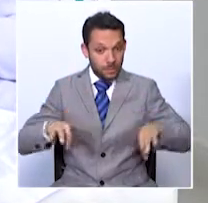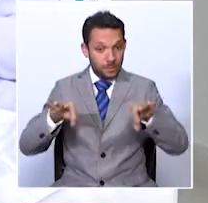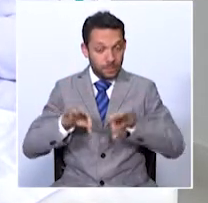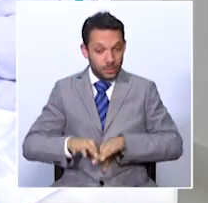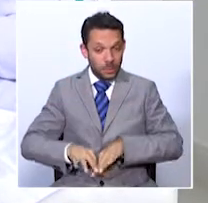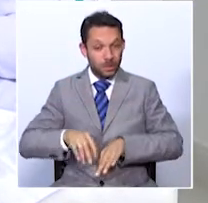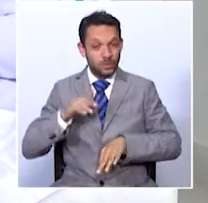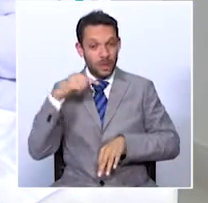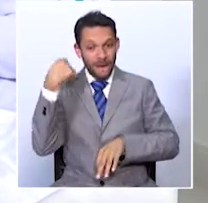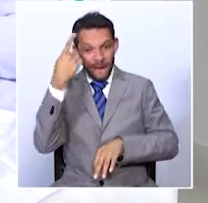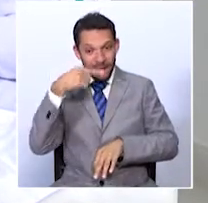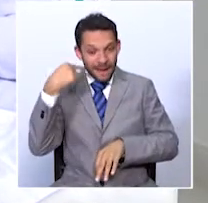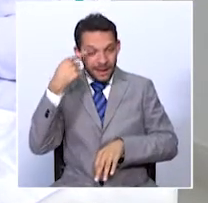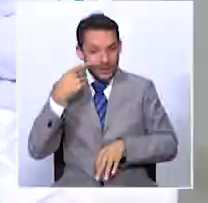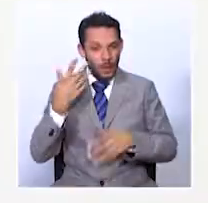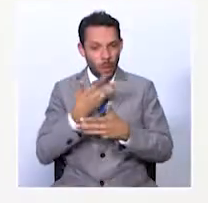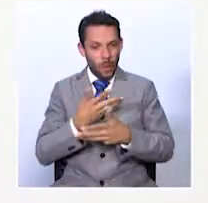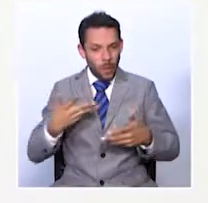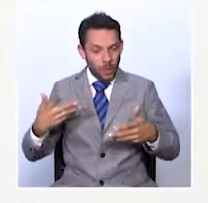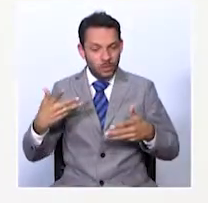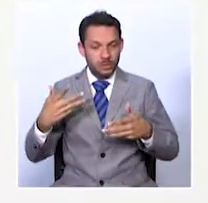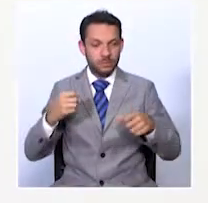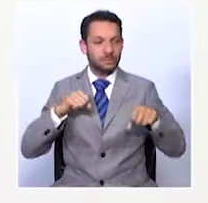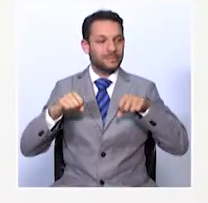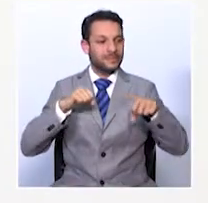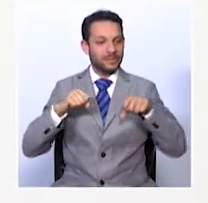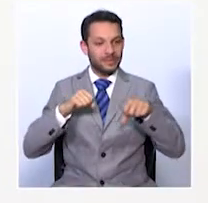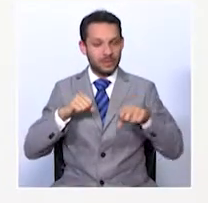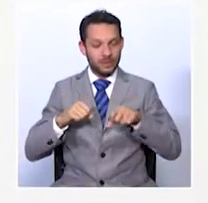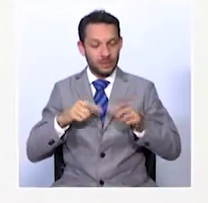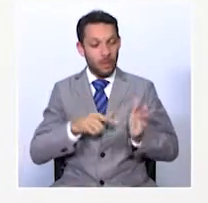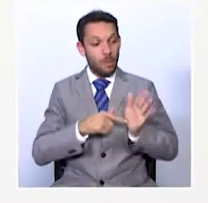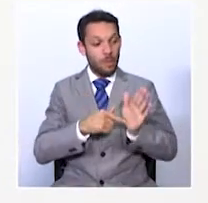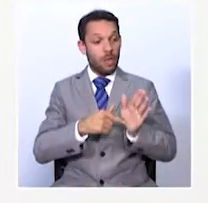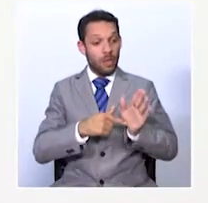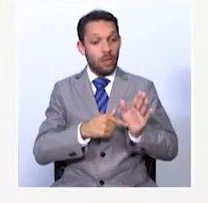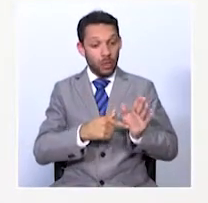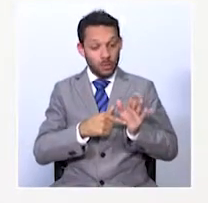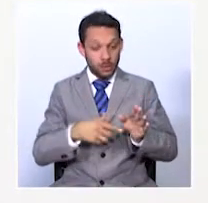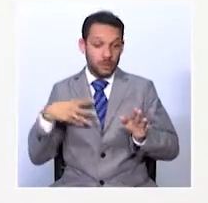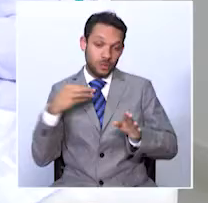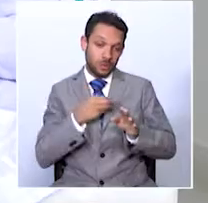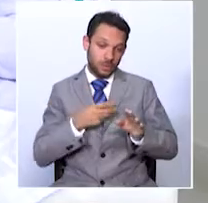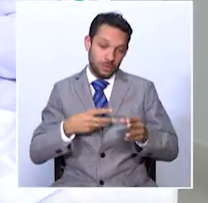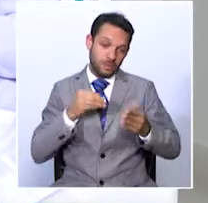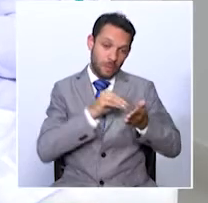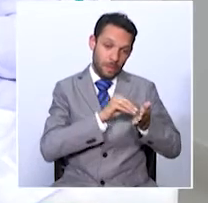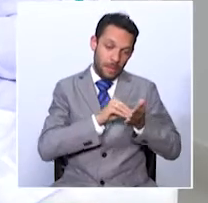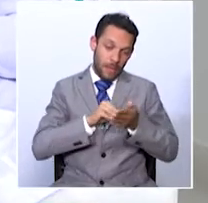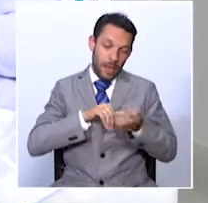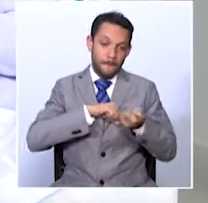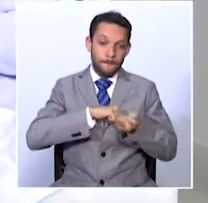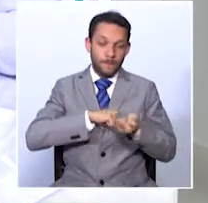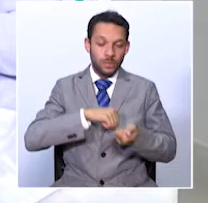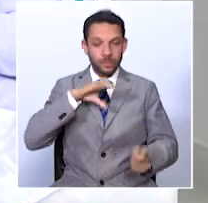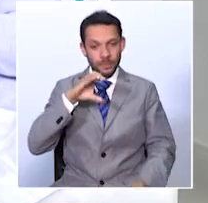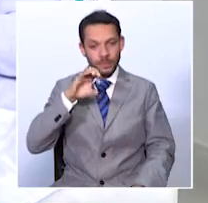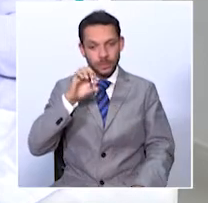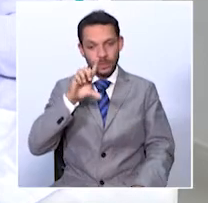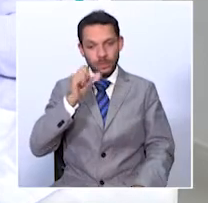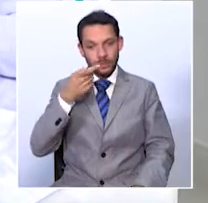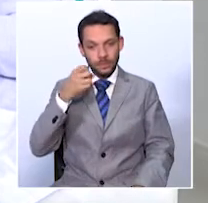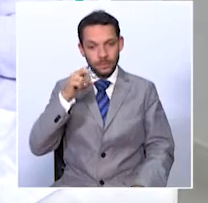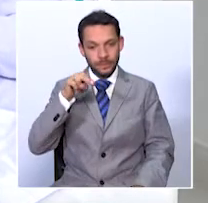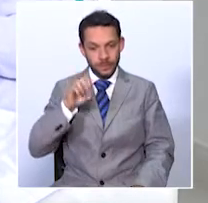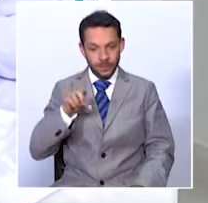rasgos de flacidez y todo esto no sean tan notorios, porque ahí está presente el colágeno. Sin lugar a dudas, el cuerpo